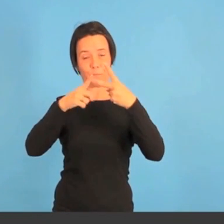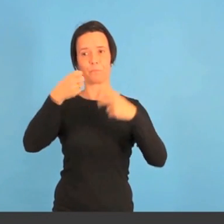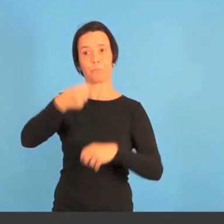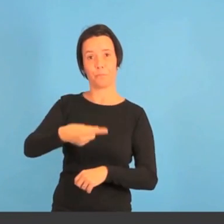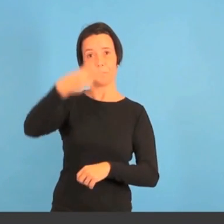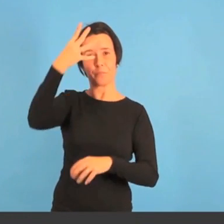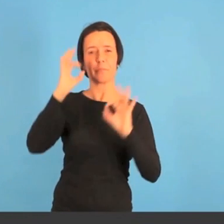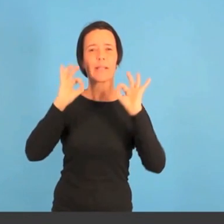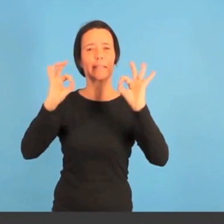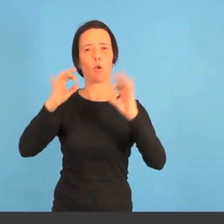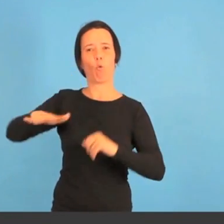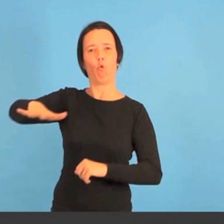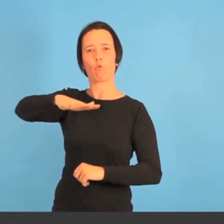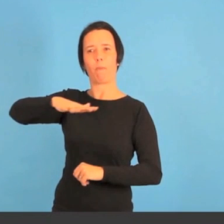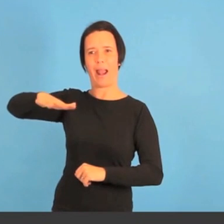urbanismo